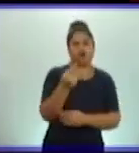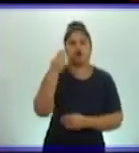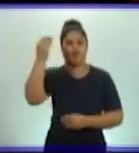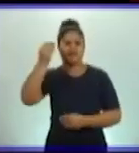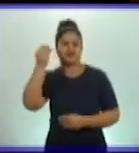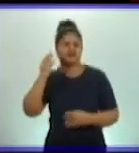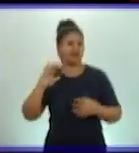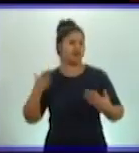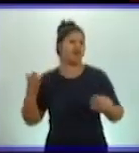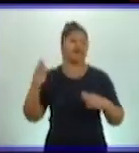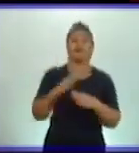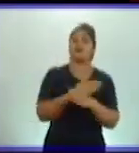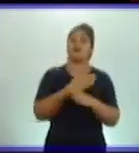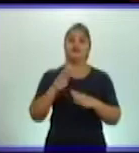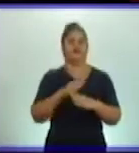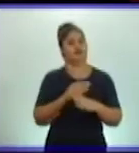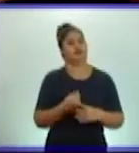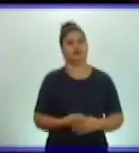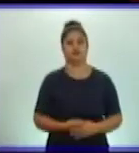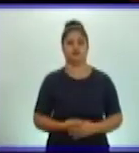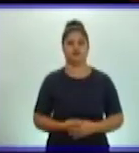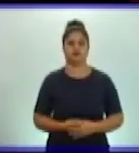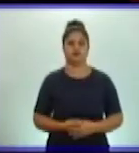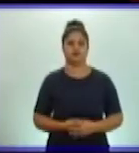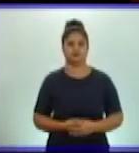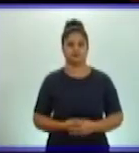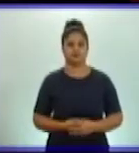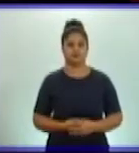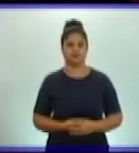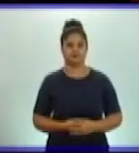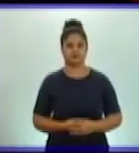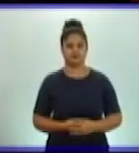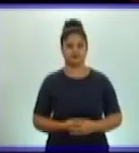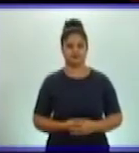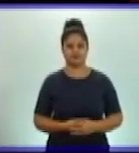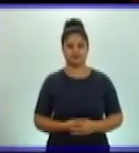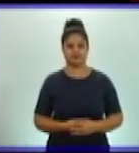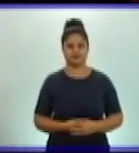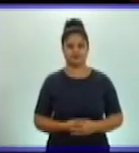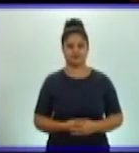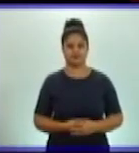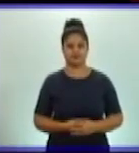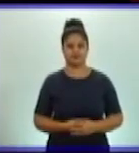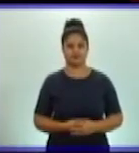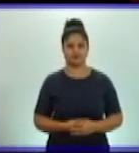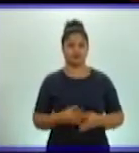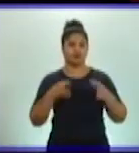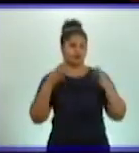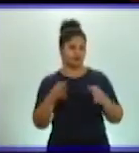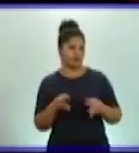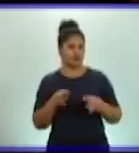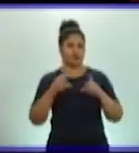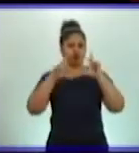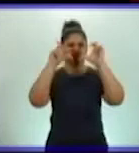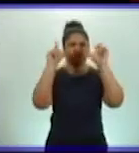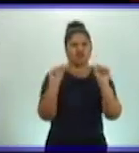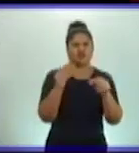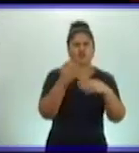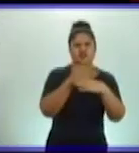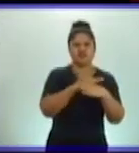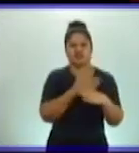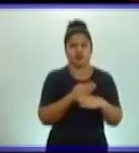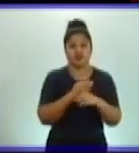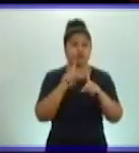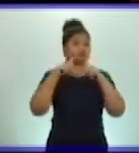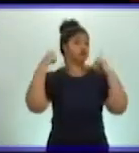su posición en la vida cambia. Entonces, hay tantas lecturas como lectores hay. Piensen que texto es todo lo que informa